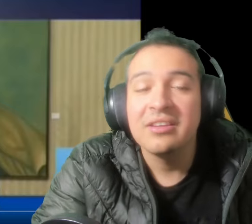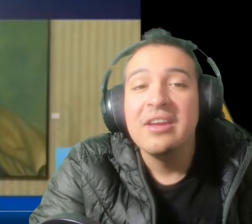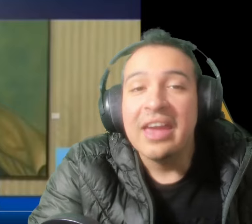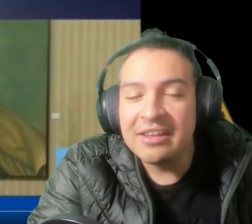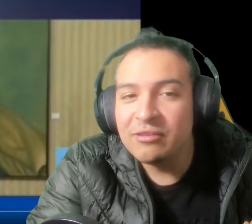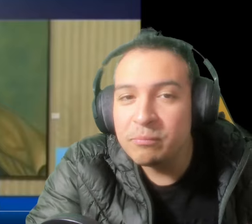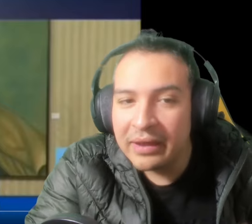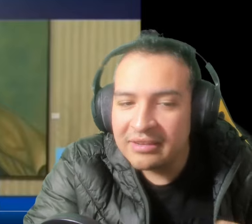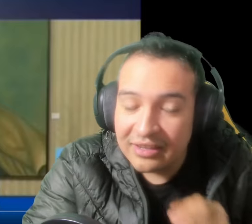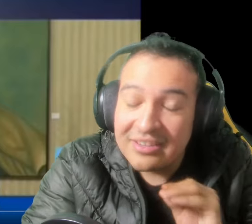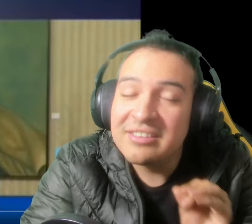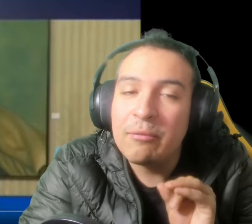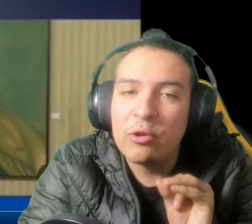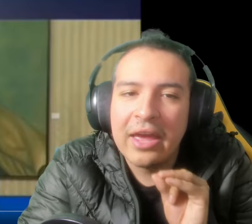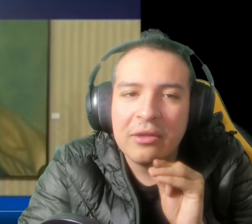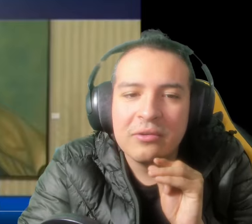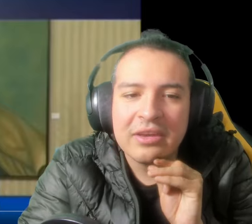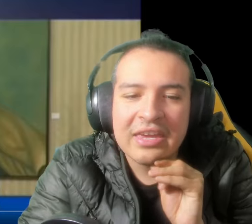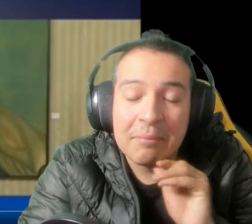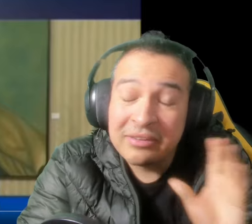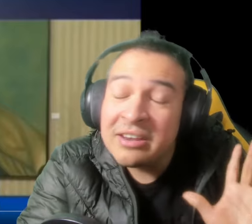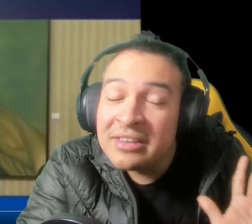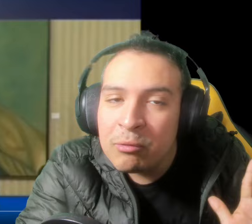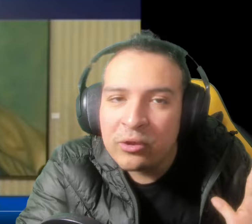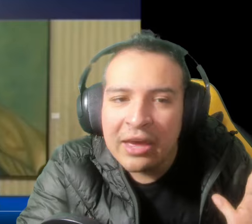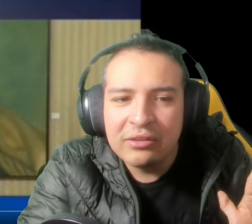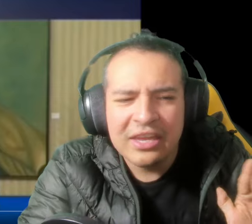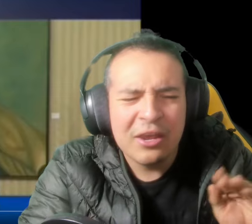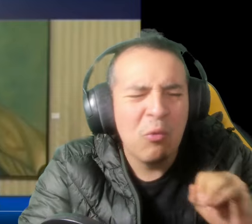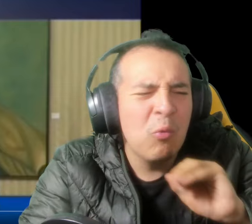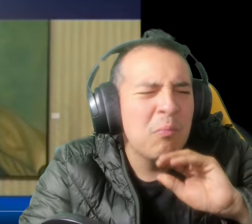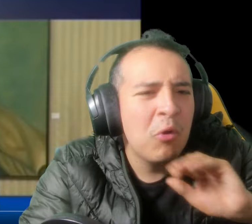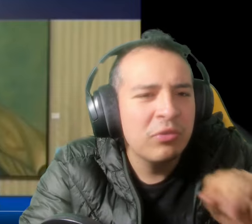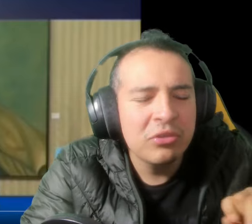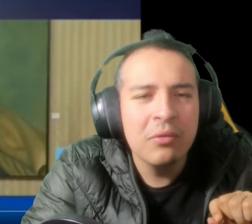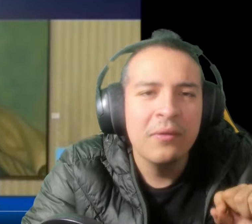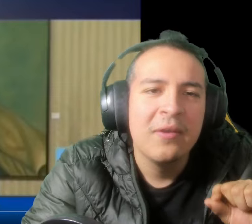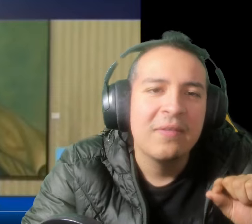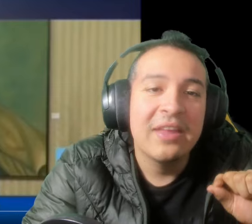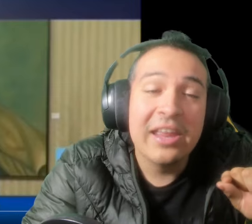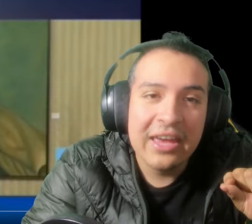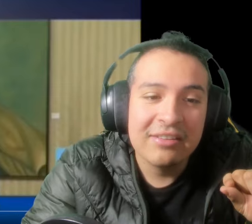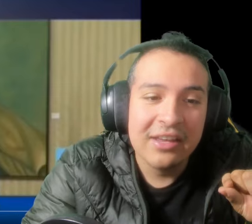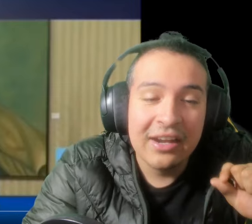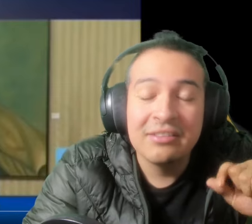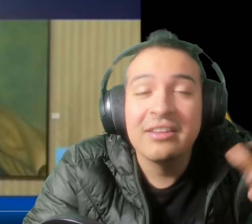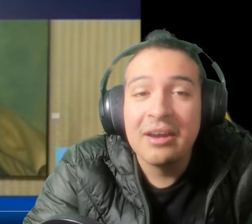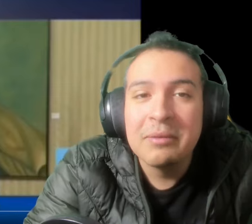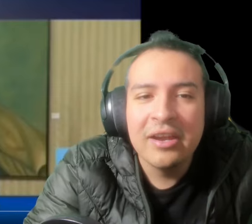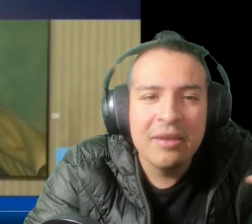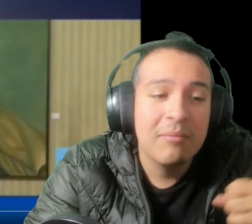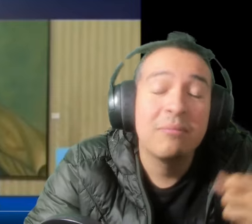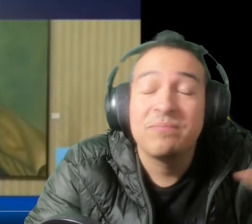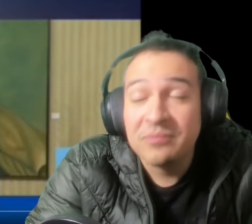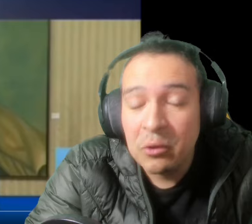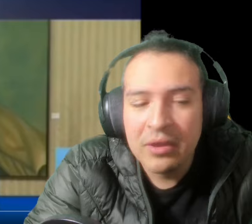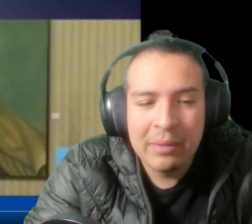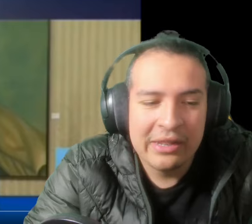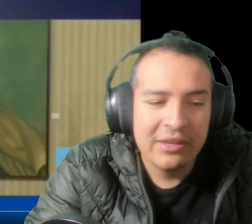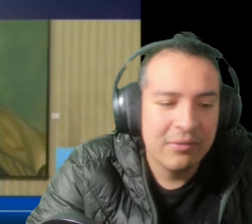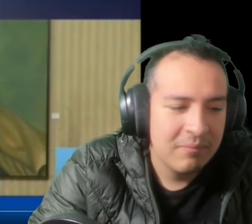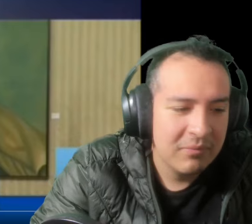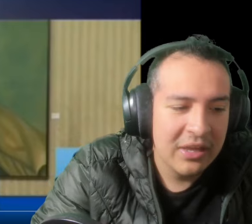Entonces ese es un país que sí está bloqueado y a pesar de estar bloqueado tiene un montón de riqueza gracias al capitalismo